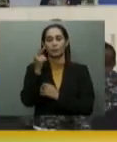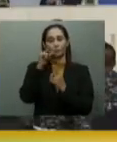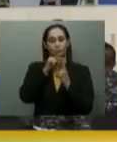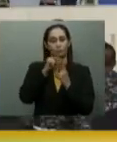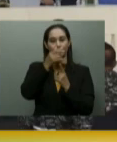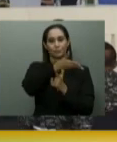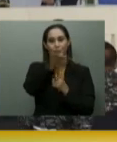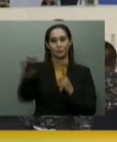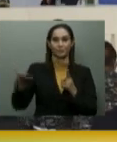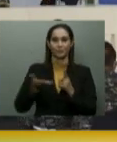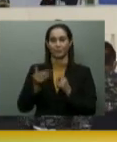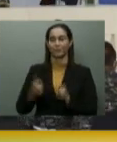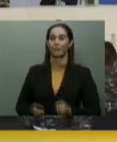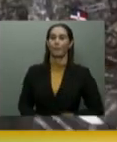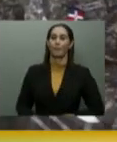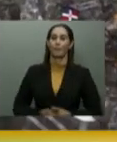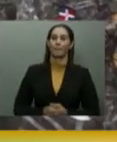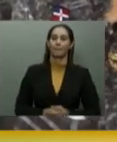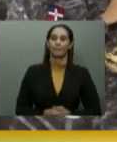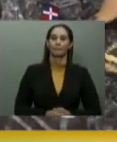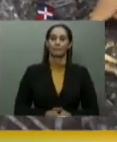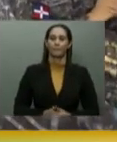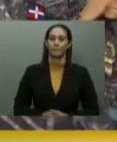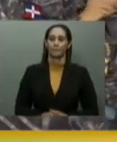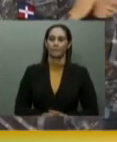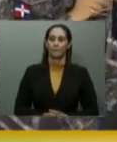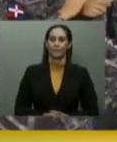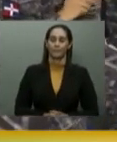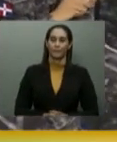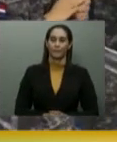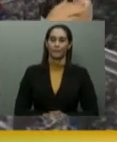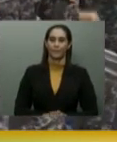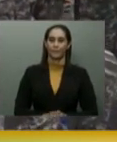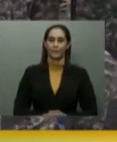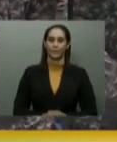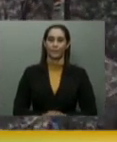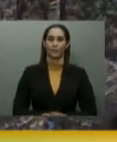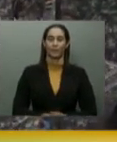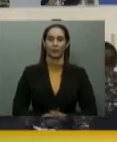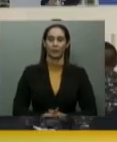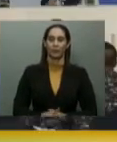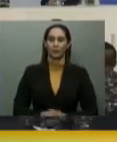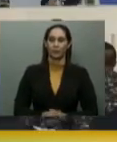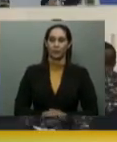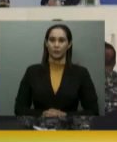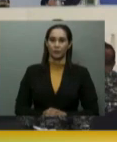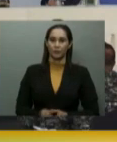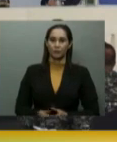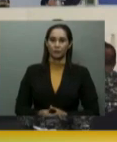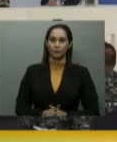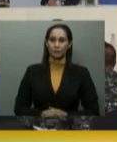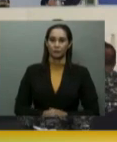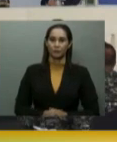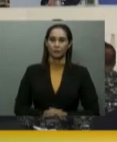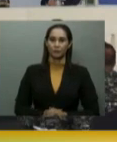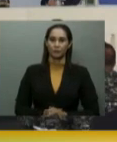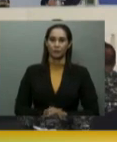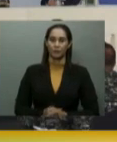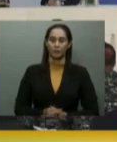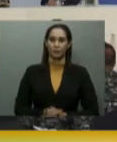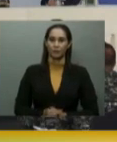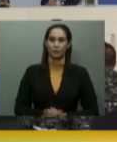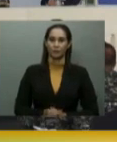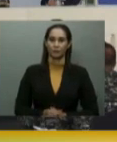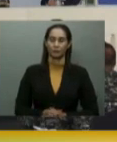ahora tú sale a la calle y le pregunta cualquier ciudadano por la policía y te va a decir horror eso quiere decir que la aceptación de la policía en